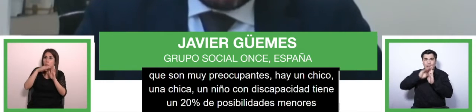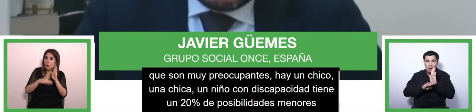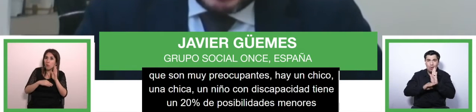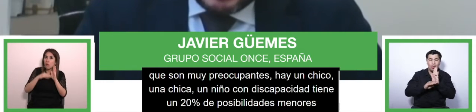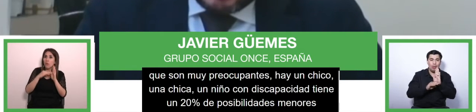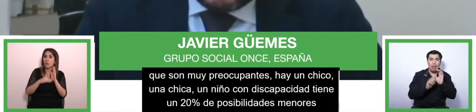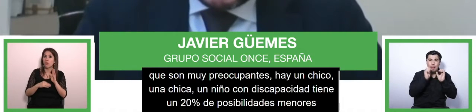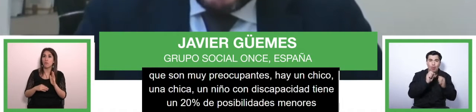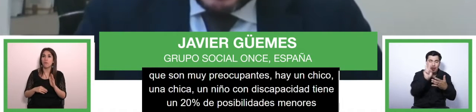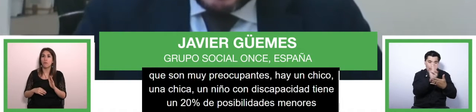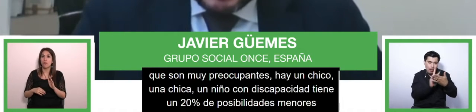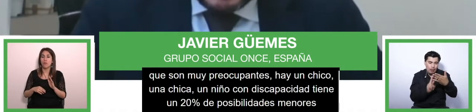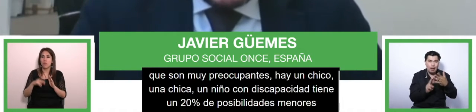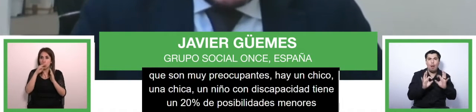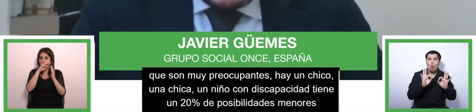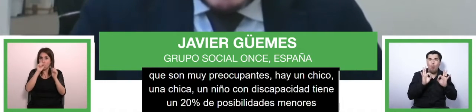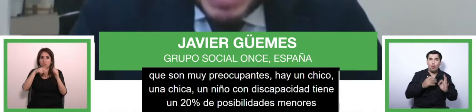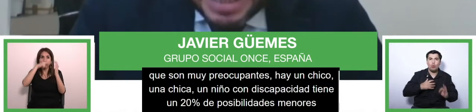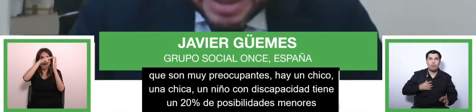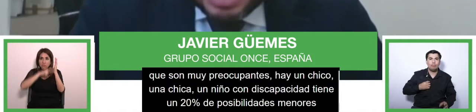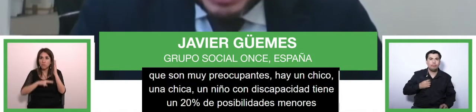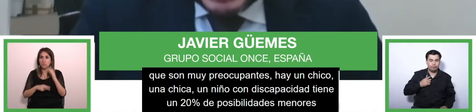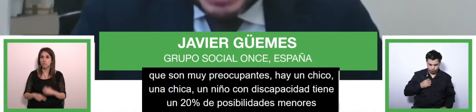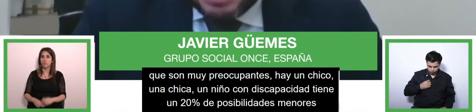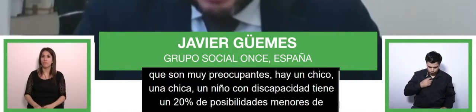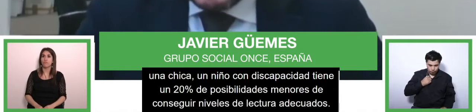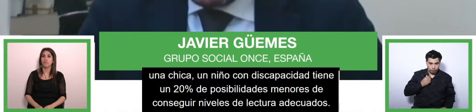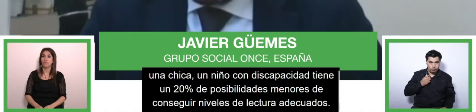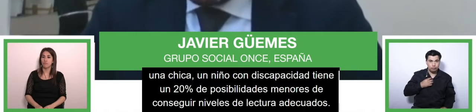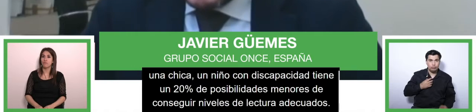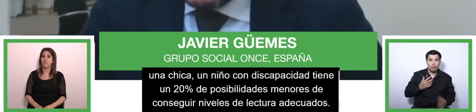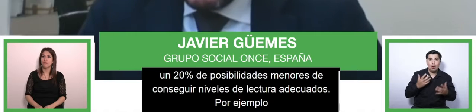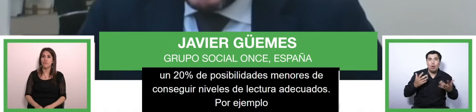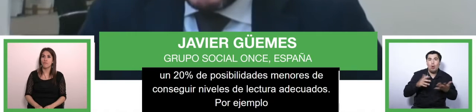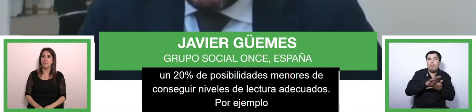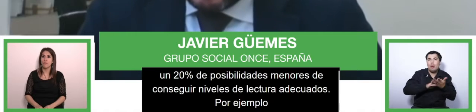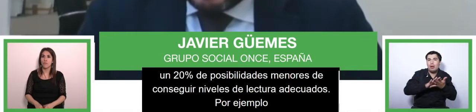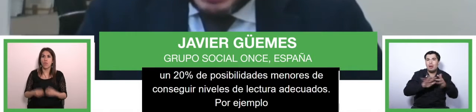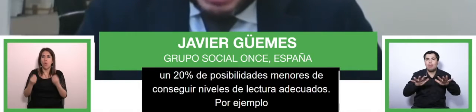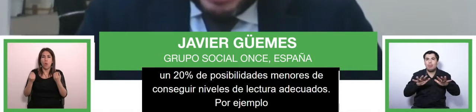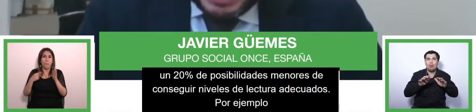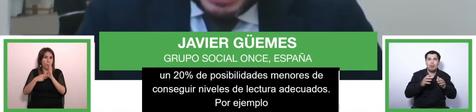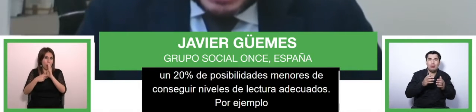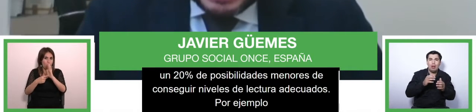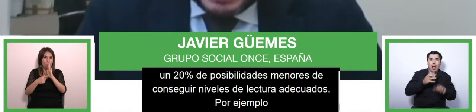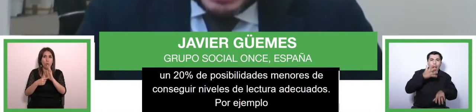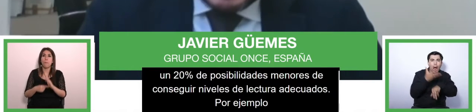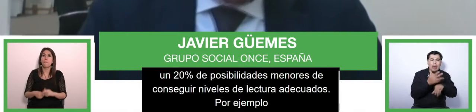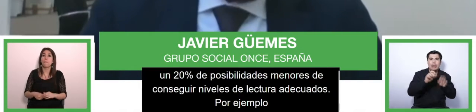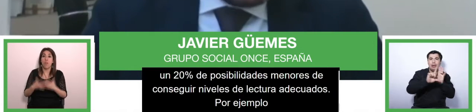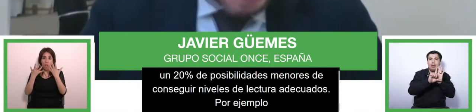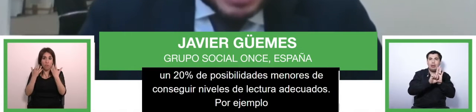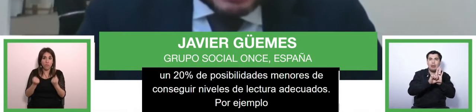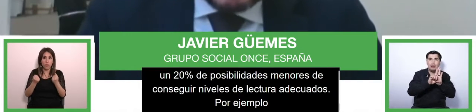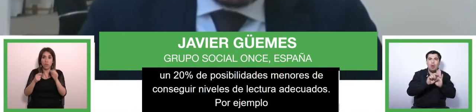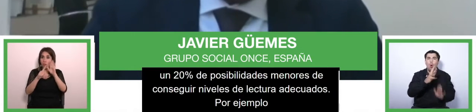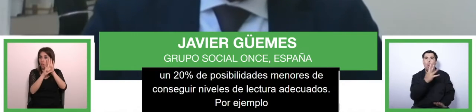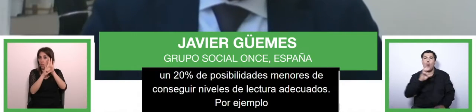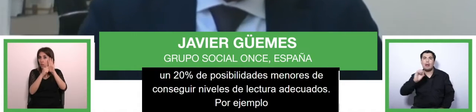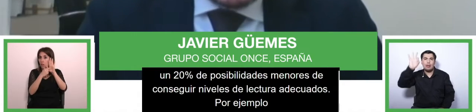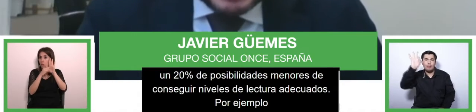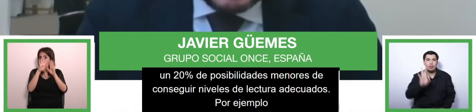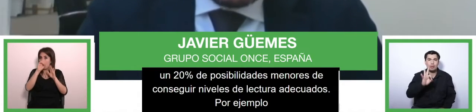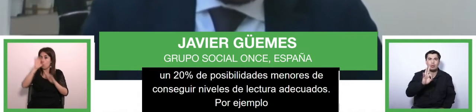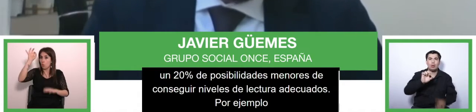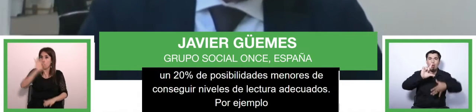adecuados. O, por ejemplo, sigue habiendo legislaciones en un 40% de los países de América Latina que, a pesar de todo,